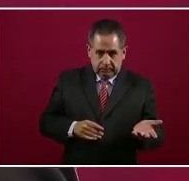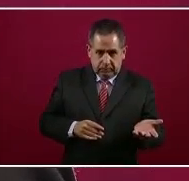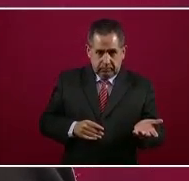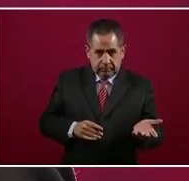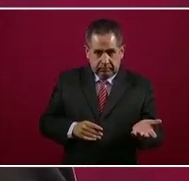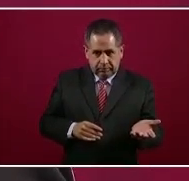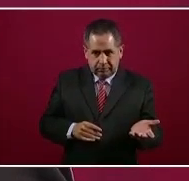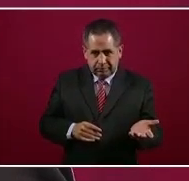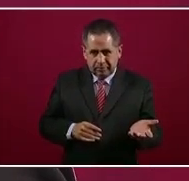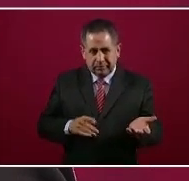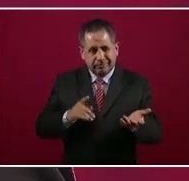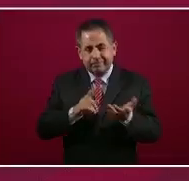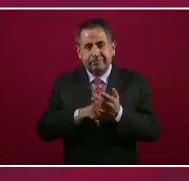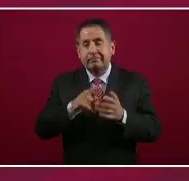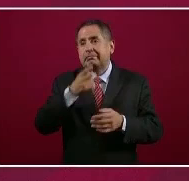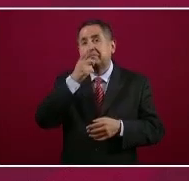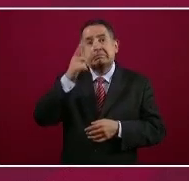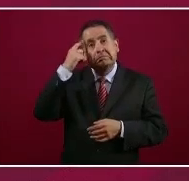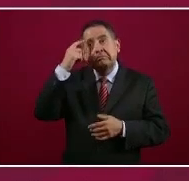modernidad